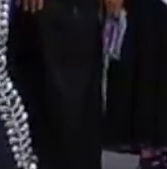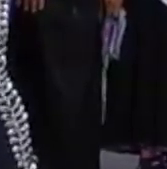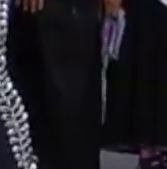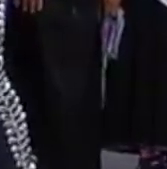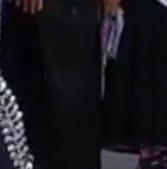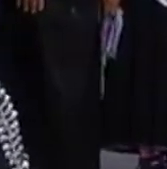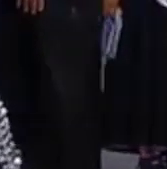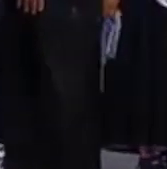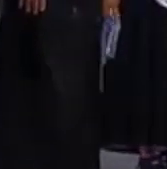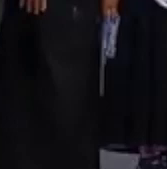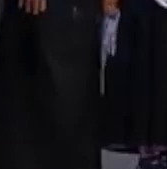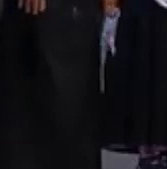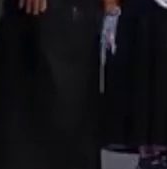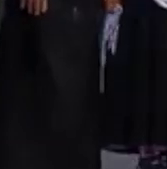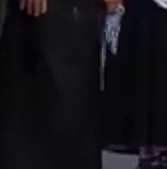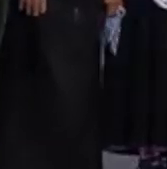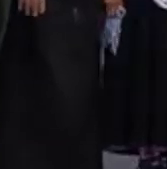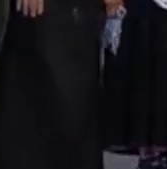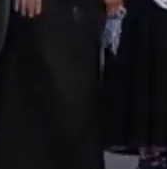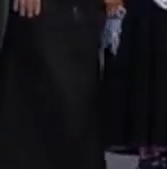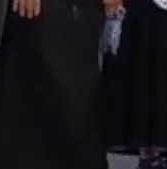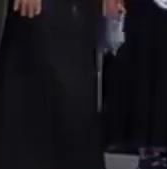Este cantar,